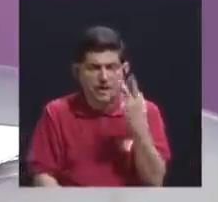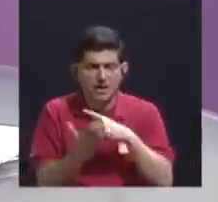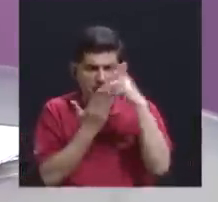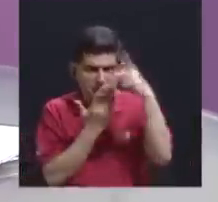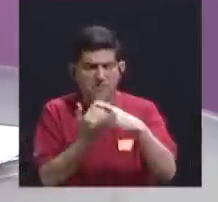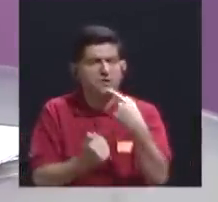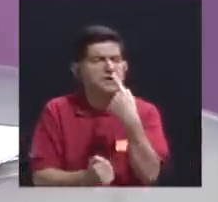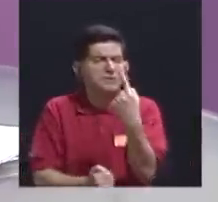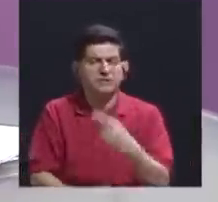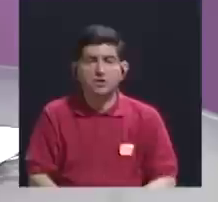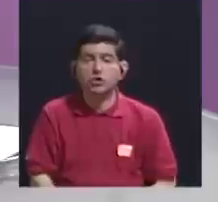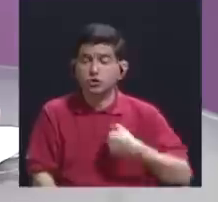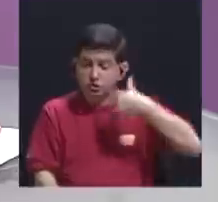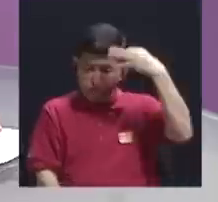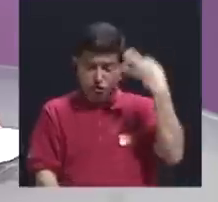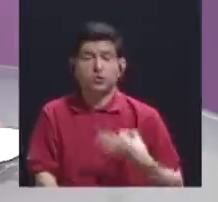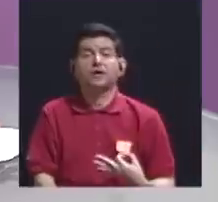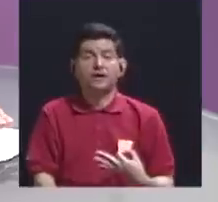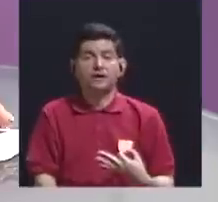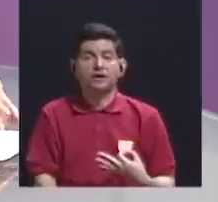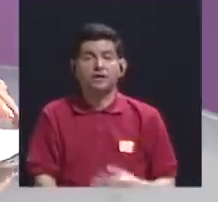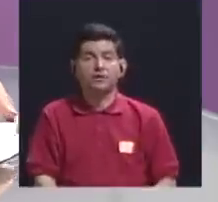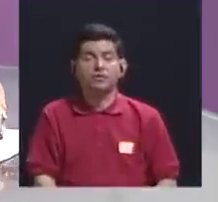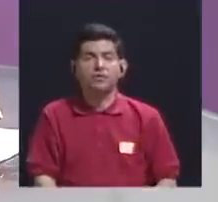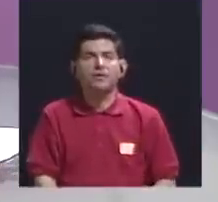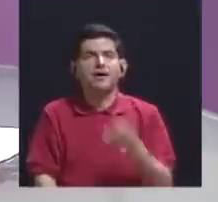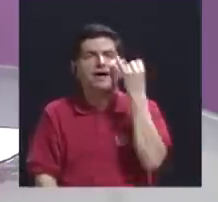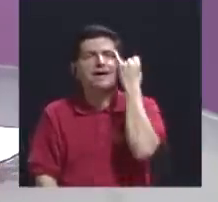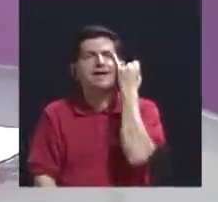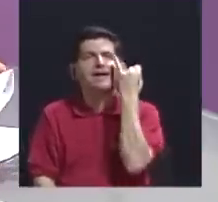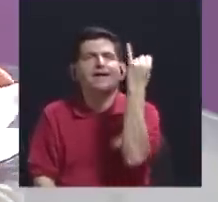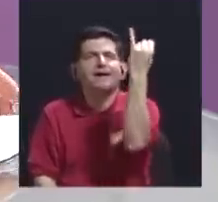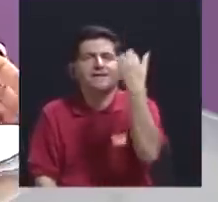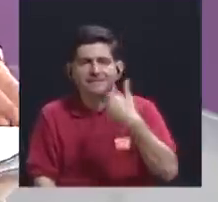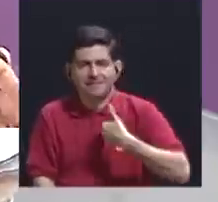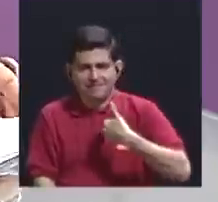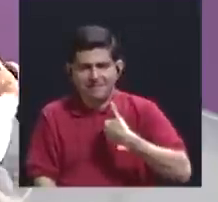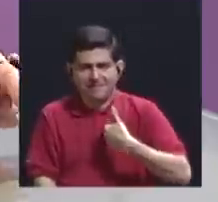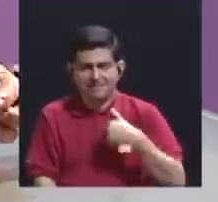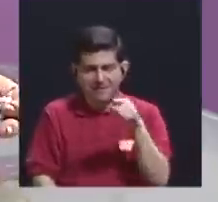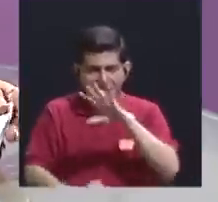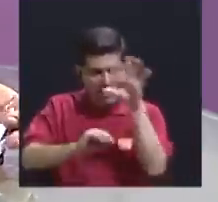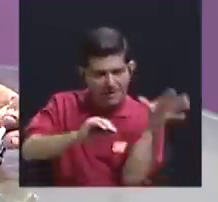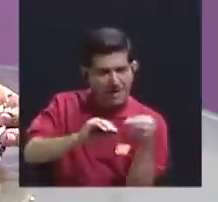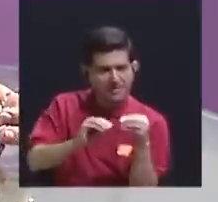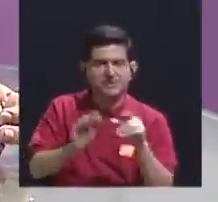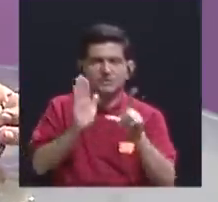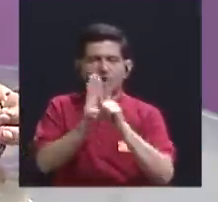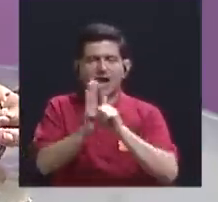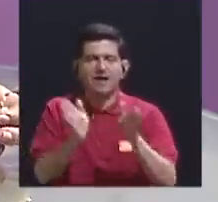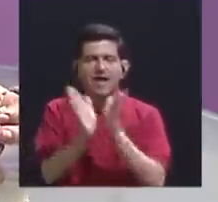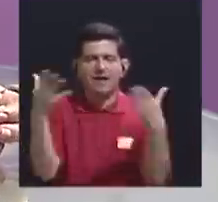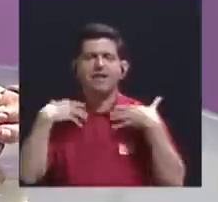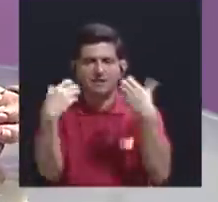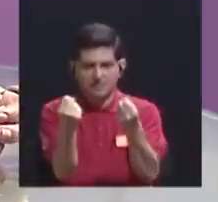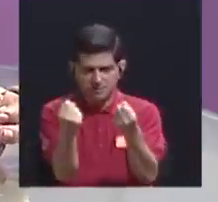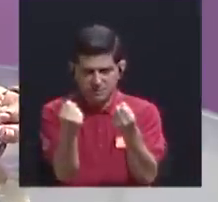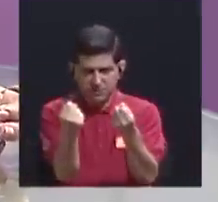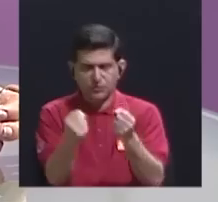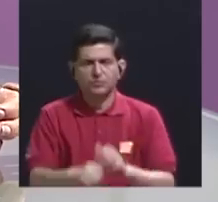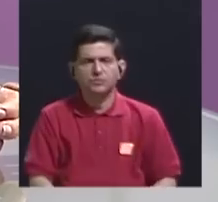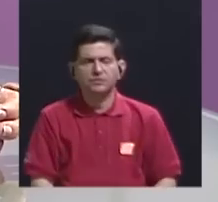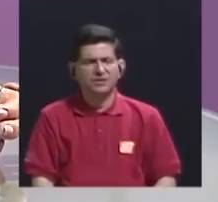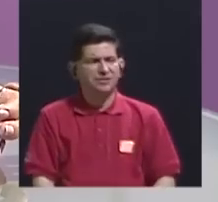nos hacía yo creo que el espíritu de esta de esta adicción a la ley general de salud que